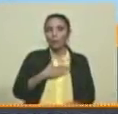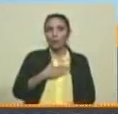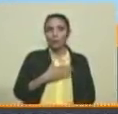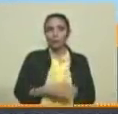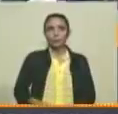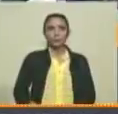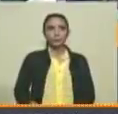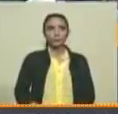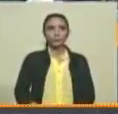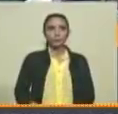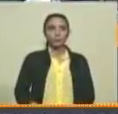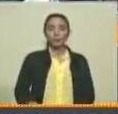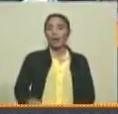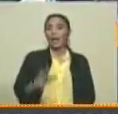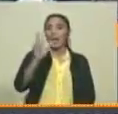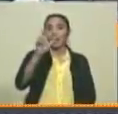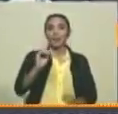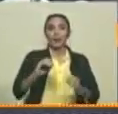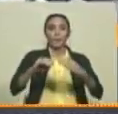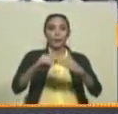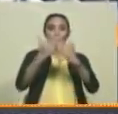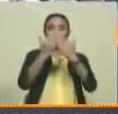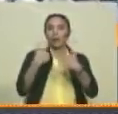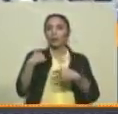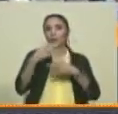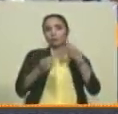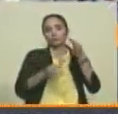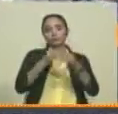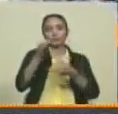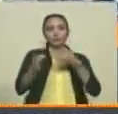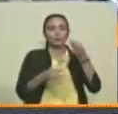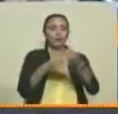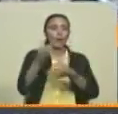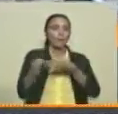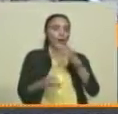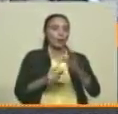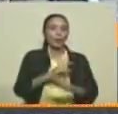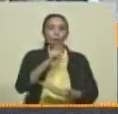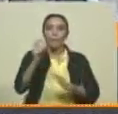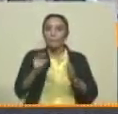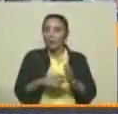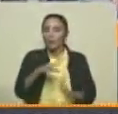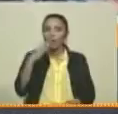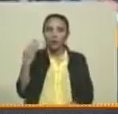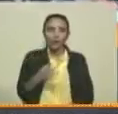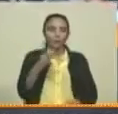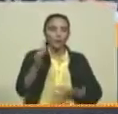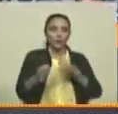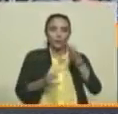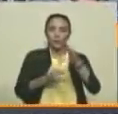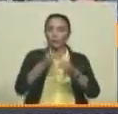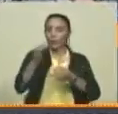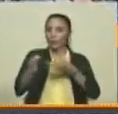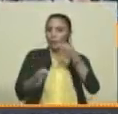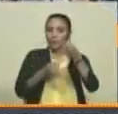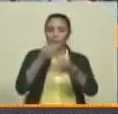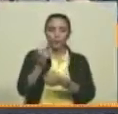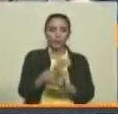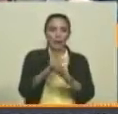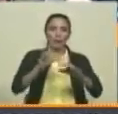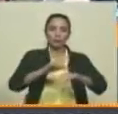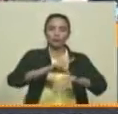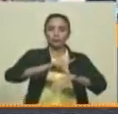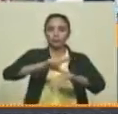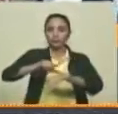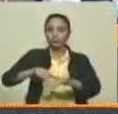Seguro me dan las 3 de la mañana hablando con esa gente, pues yo hablo y le explico al detalle toda la verdad. Y lo primero que me dicen al